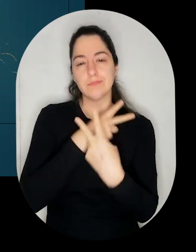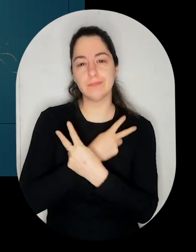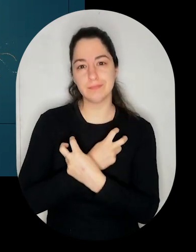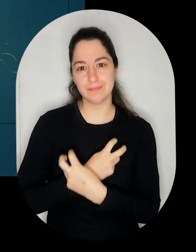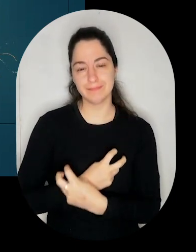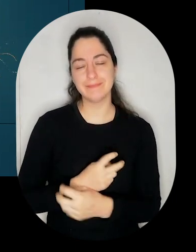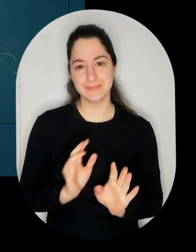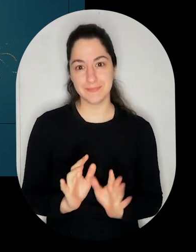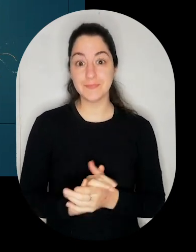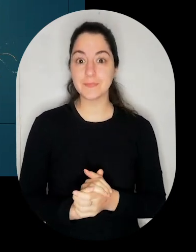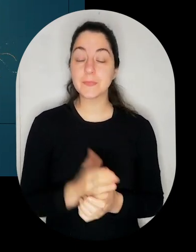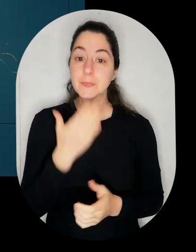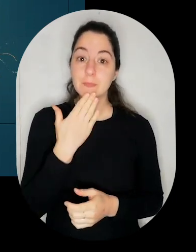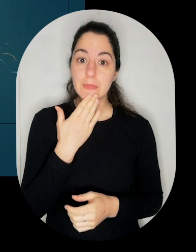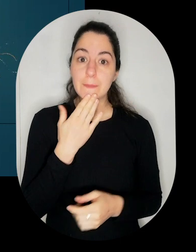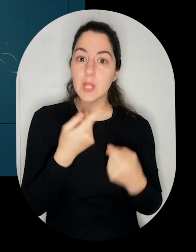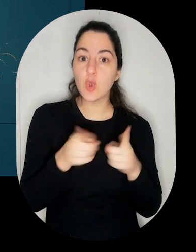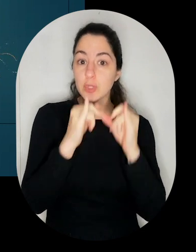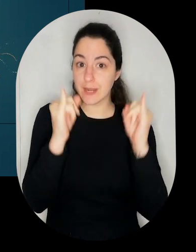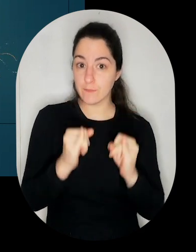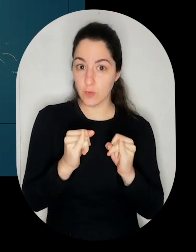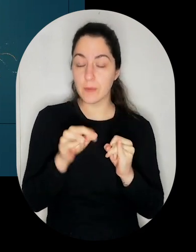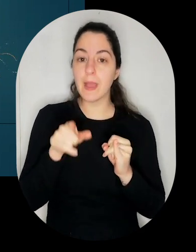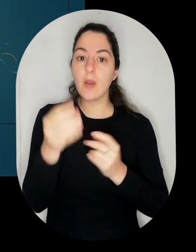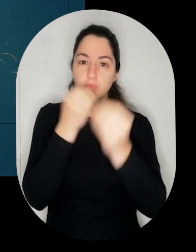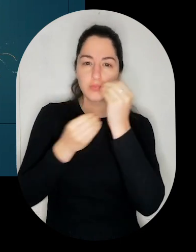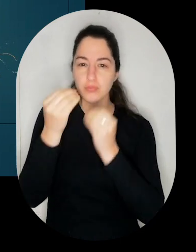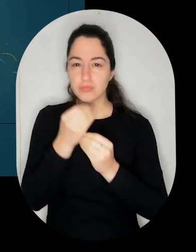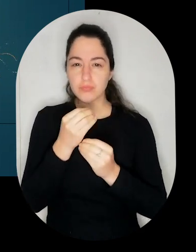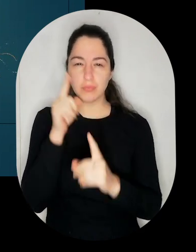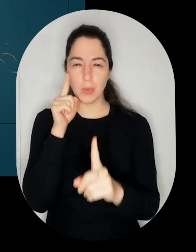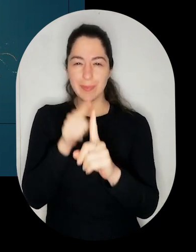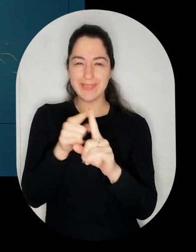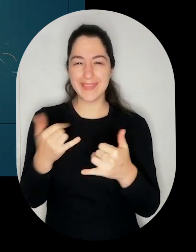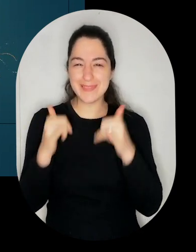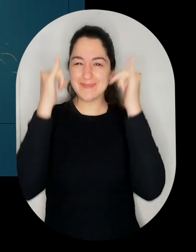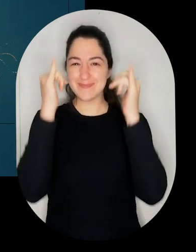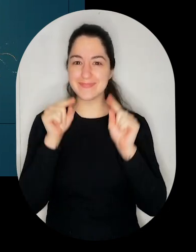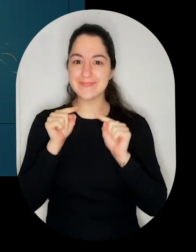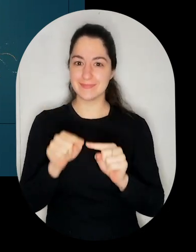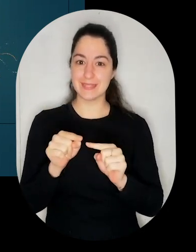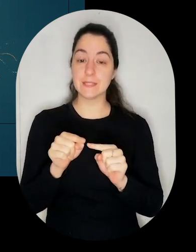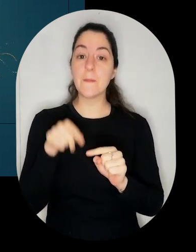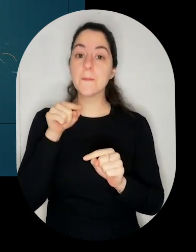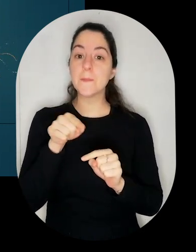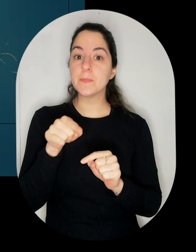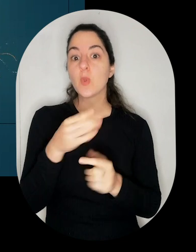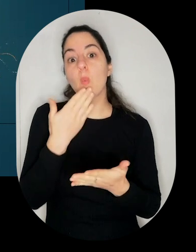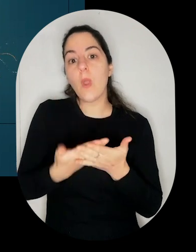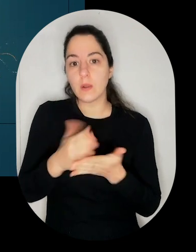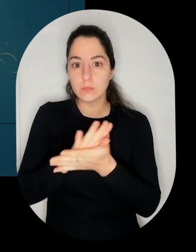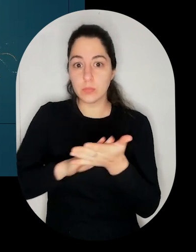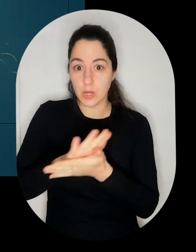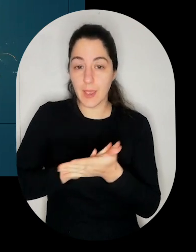causar intoxicación. Ahora, también tenemos otra causal, que es la ingesta intencional con fines recreativos.